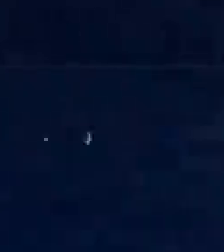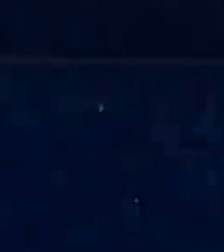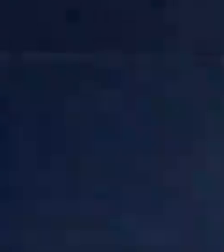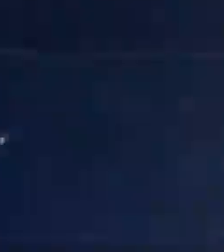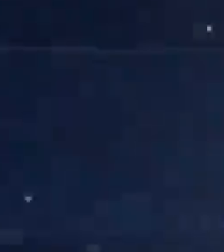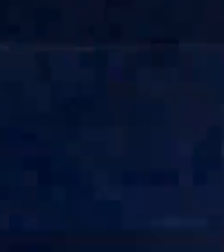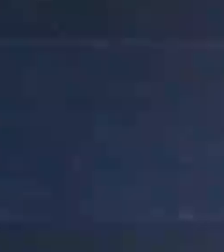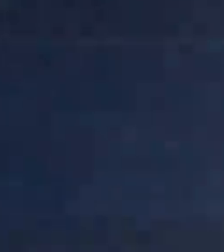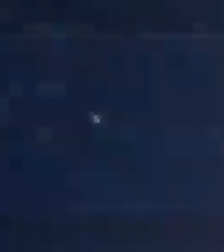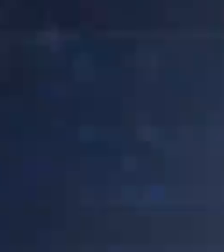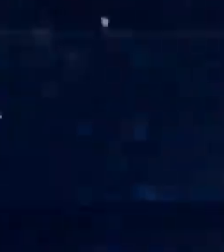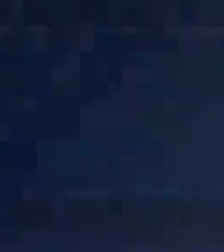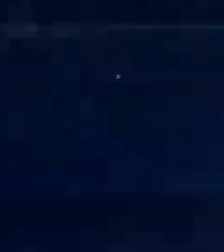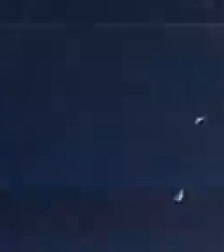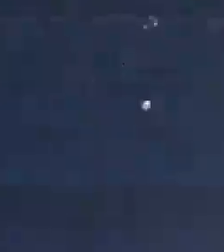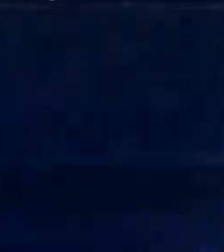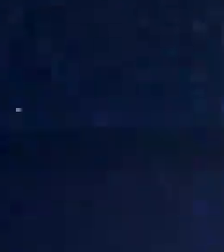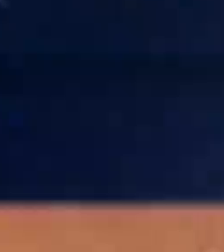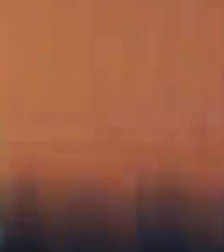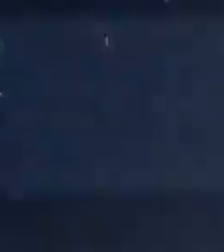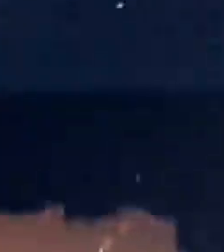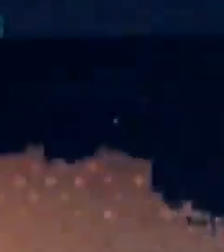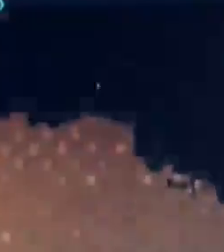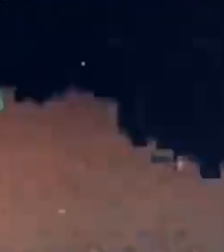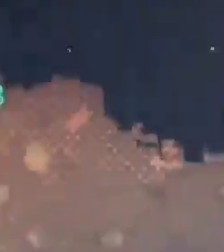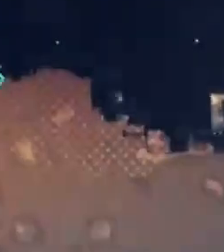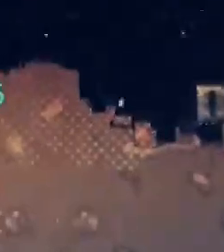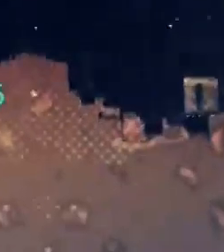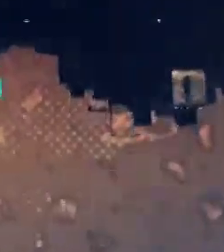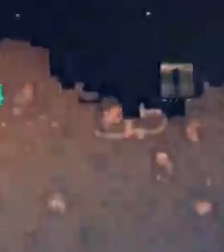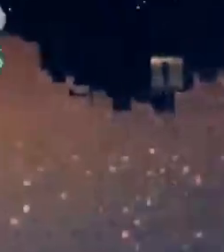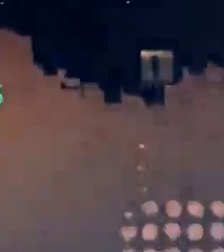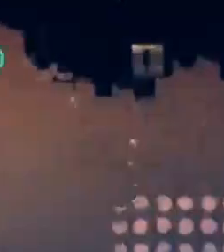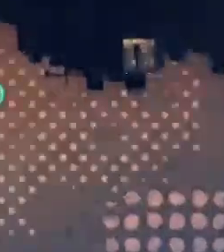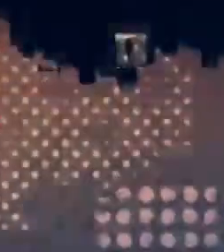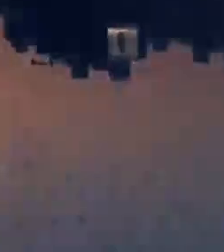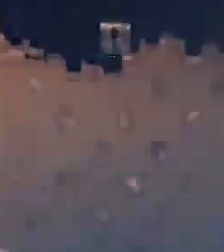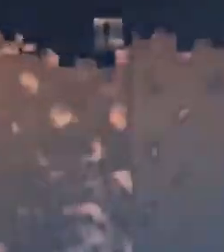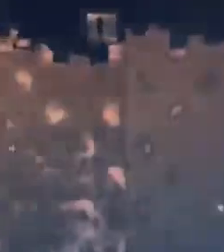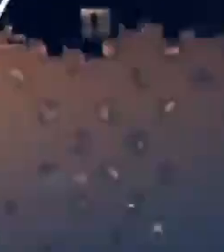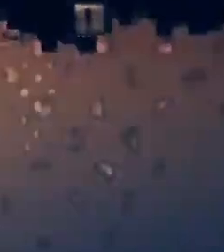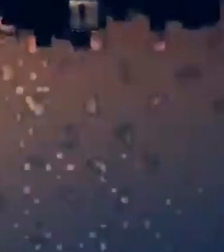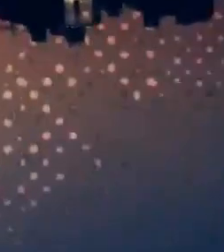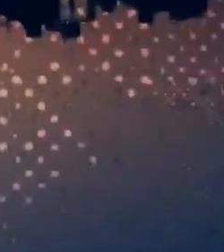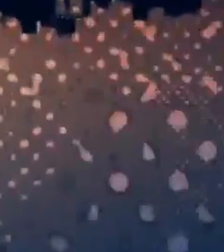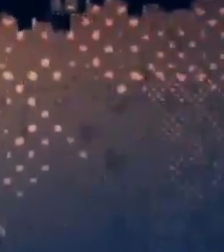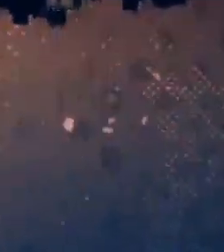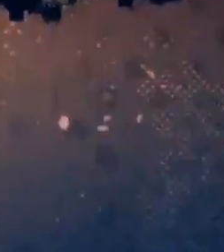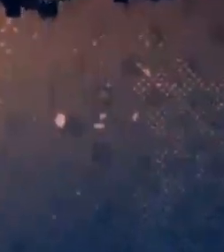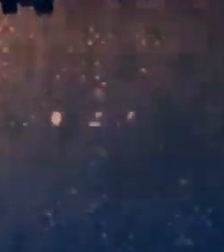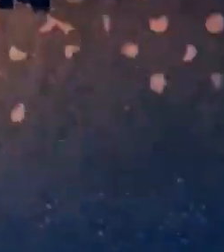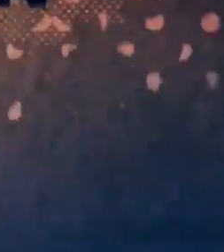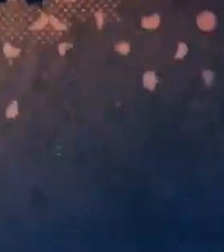Montevideo se enciende, entre verde y cemento, la fauna se revuelve. Historias cotidianas en un pool diferente, hablando la gente se